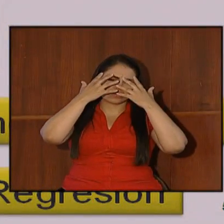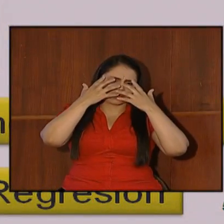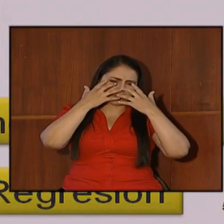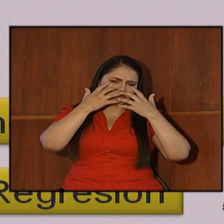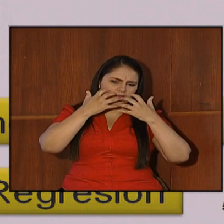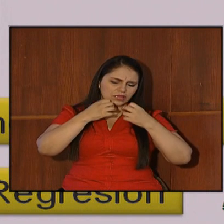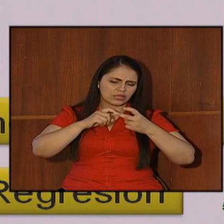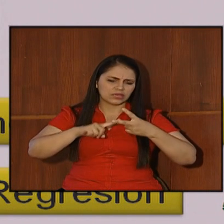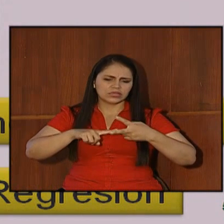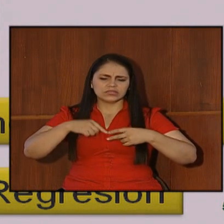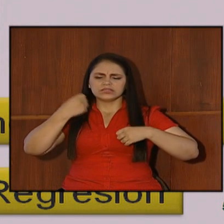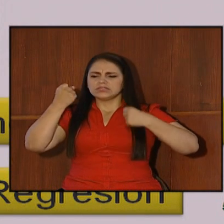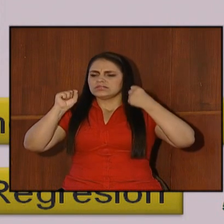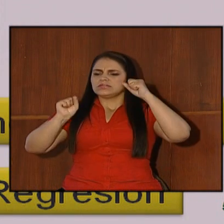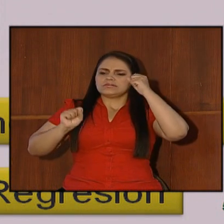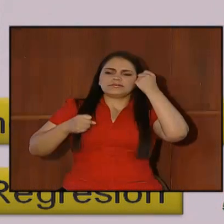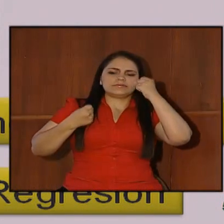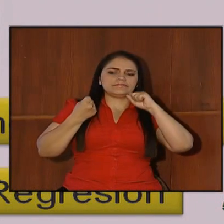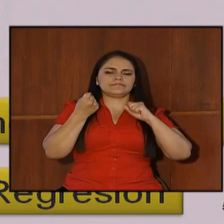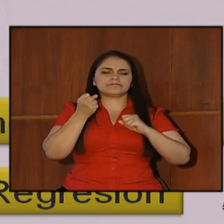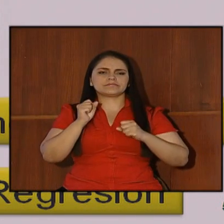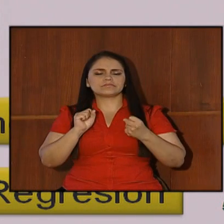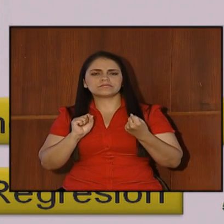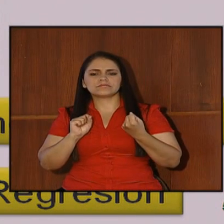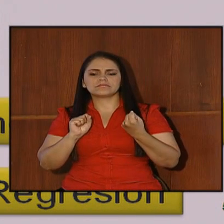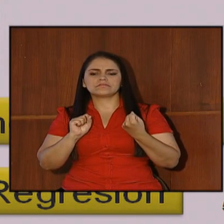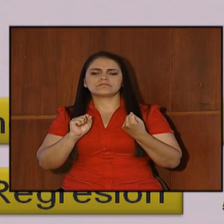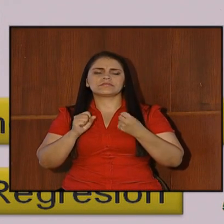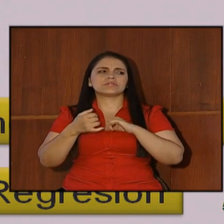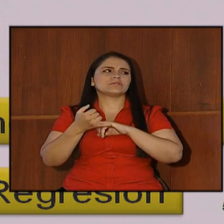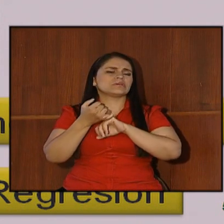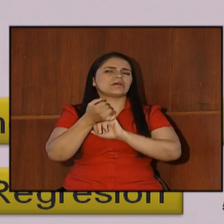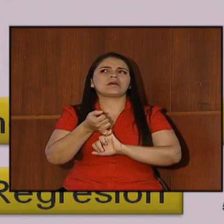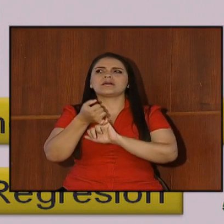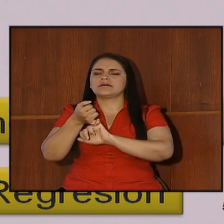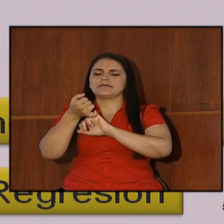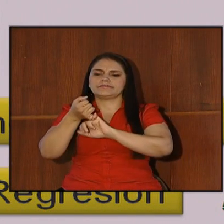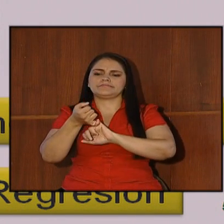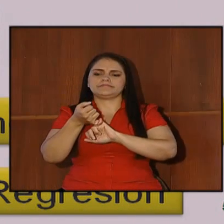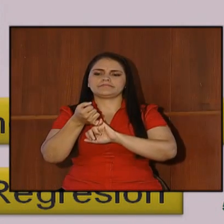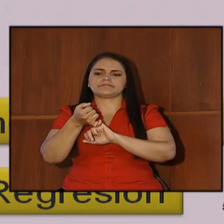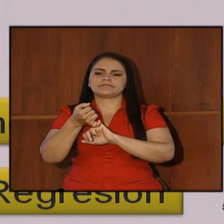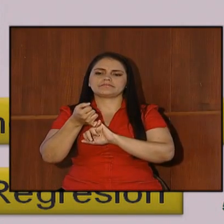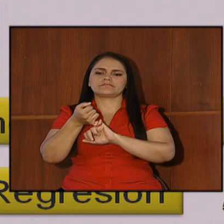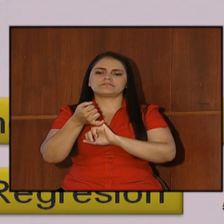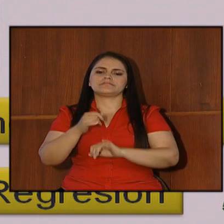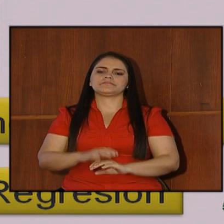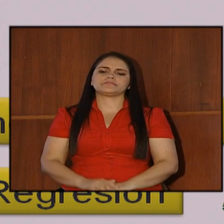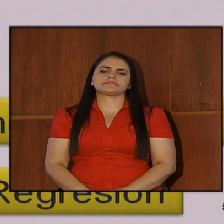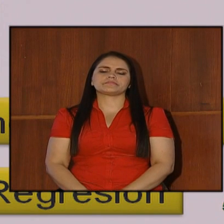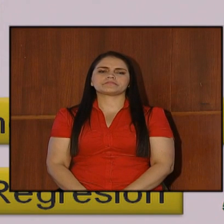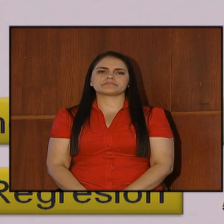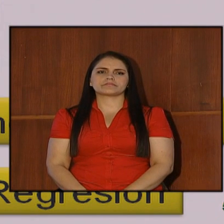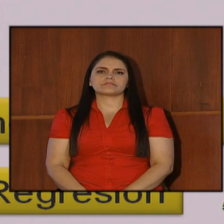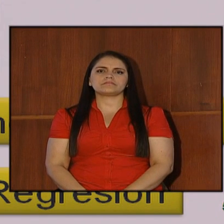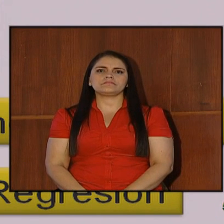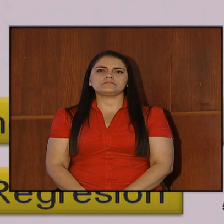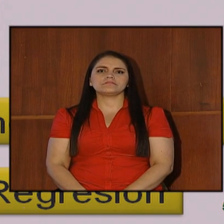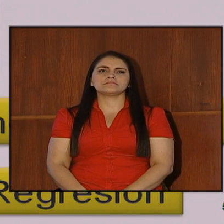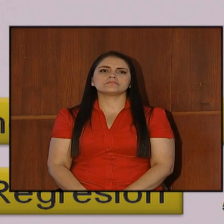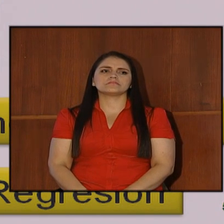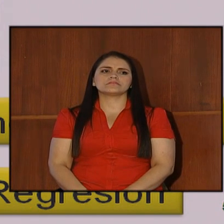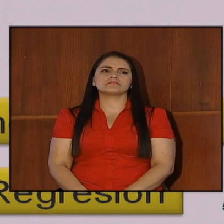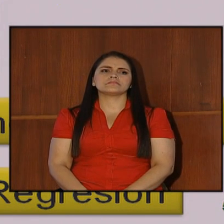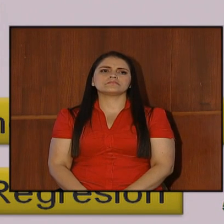esté ansioso, que haga una dependencia excesiva. Entonces, es que si no me da el